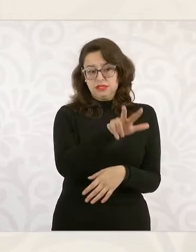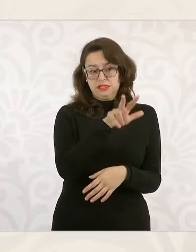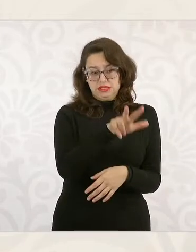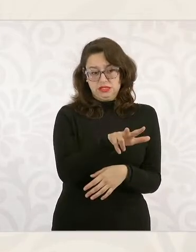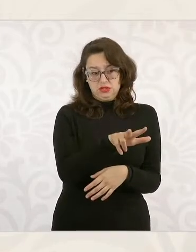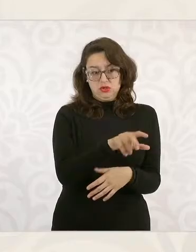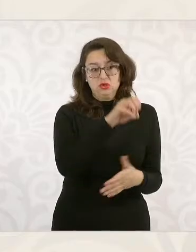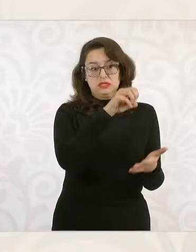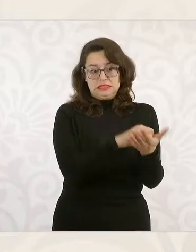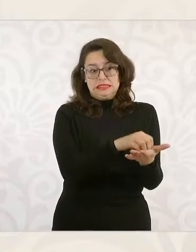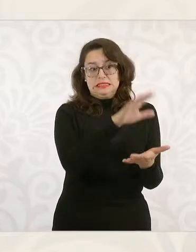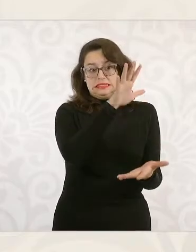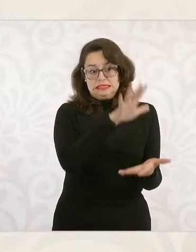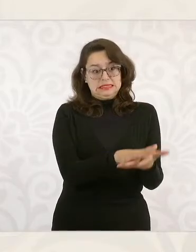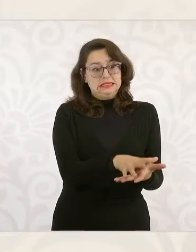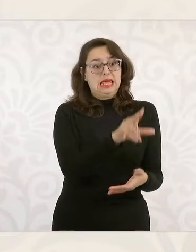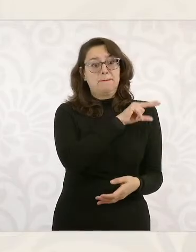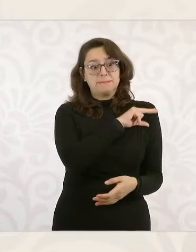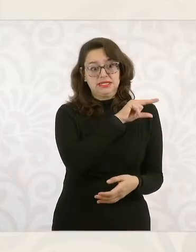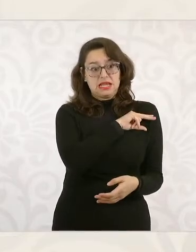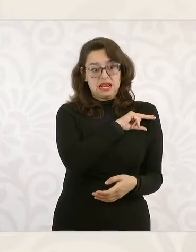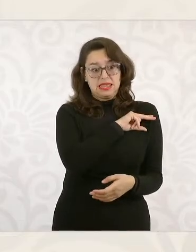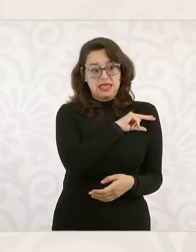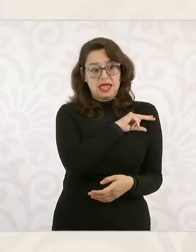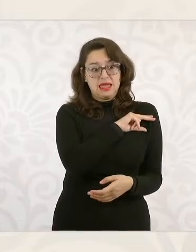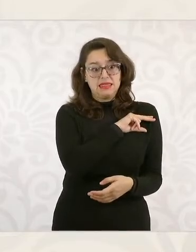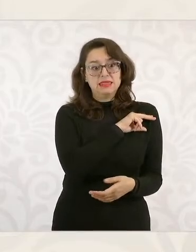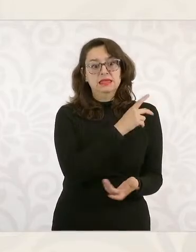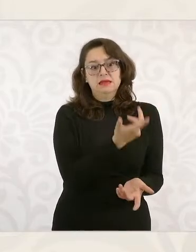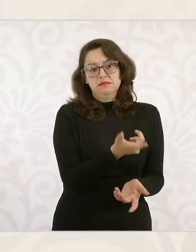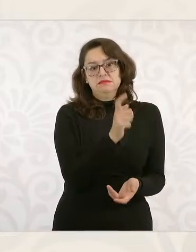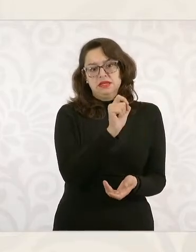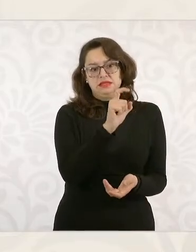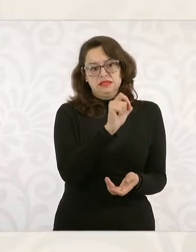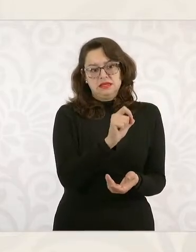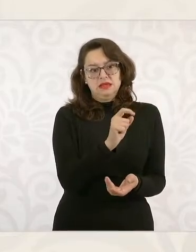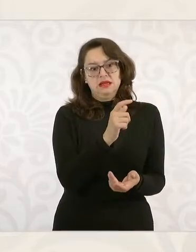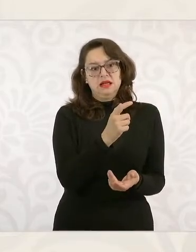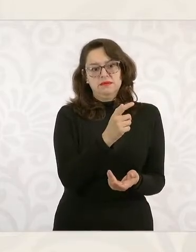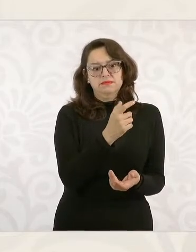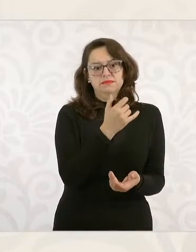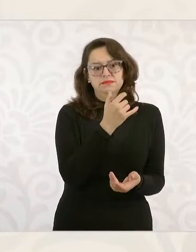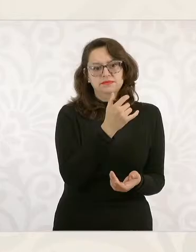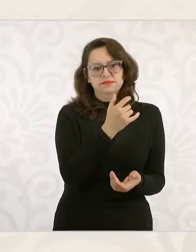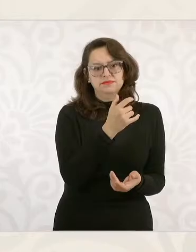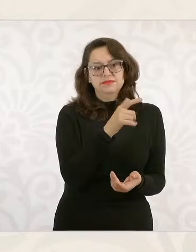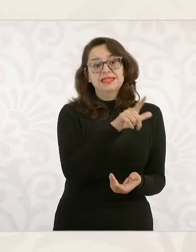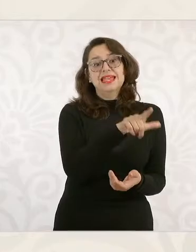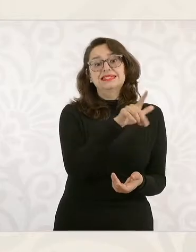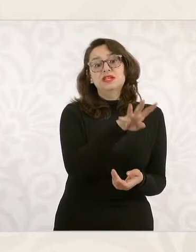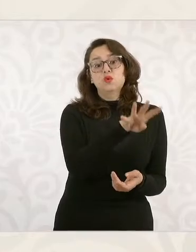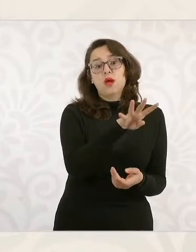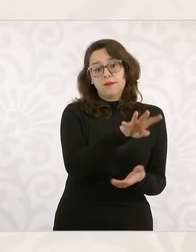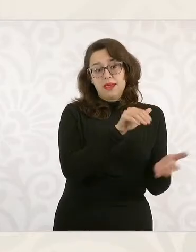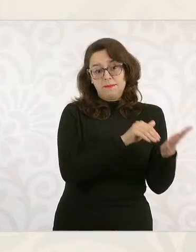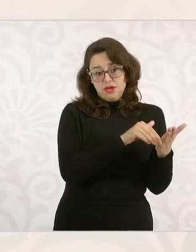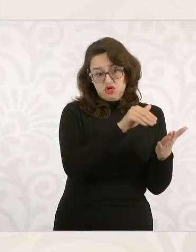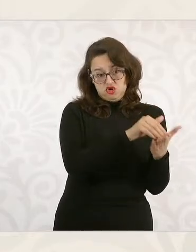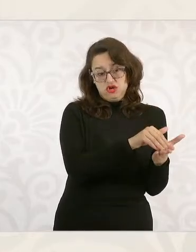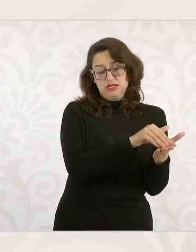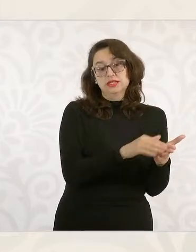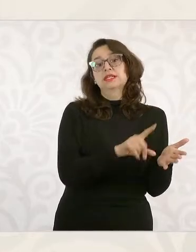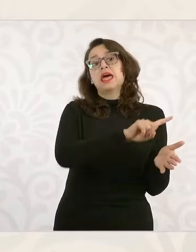19.7 millones de consultas de especialidad en el Seguro Social en un año. Después tuvimos la